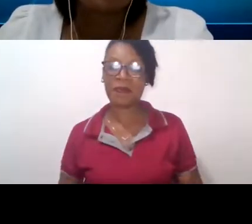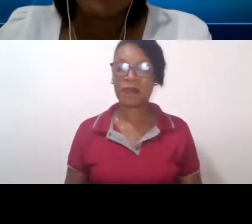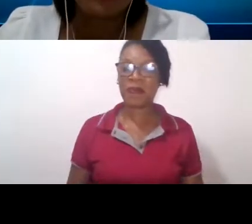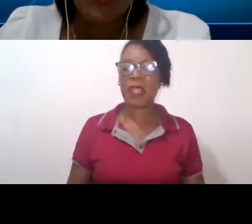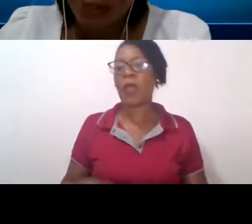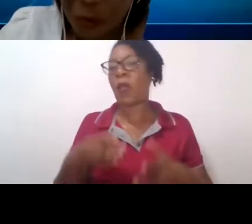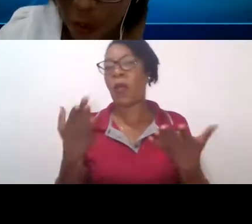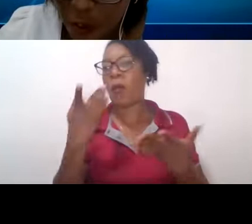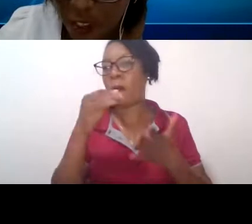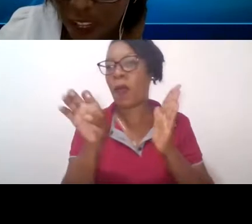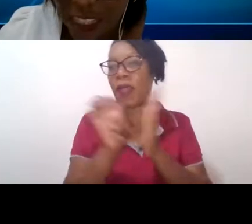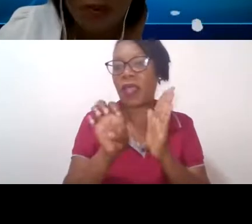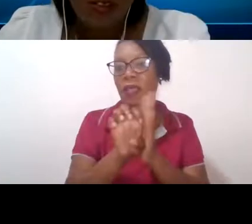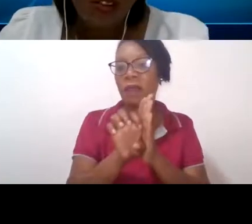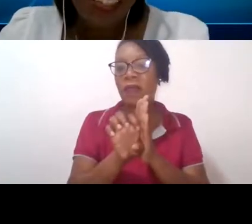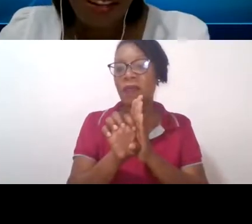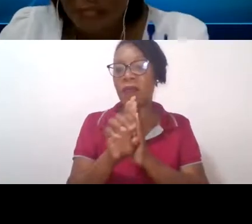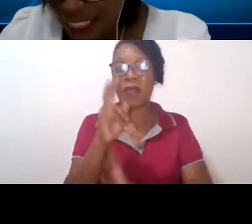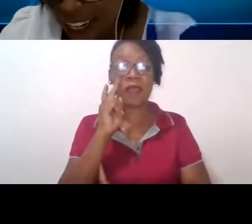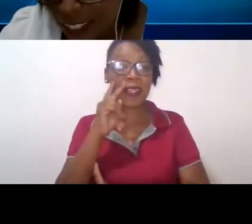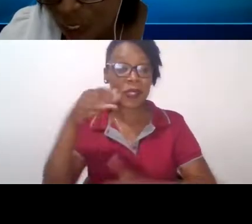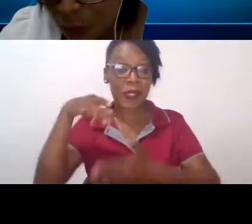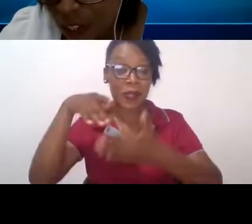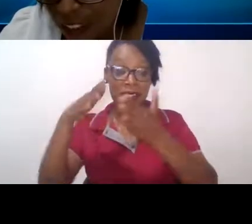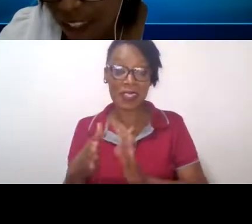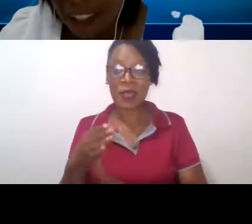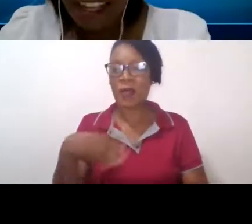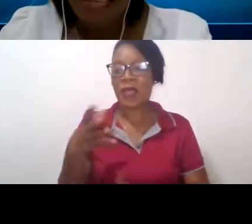el caso, y lo he visto mucho con los estudiantes, cuando ellos quieren faltar a